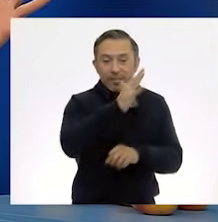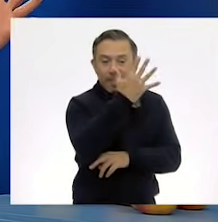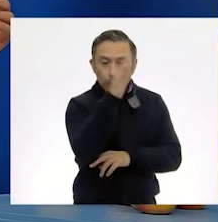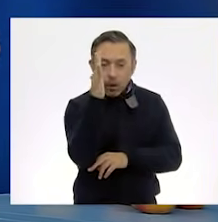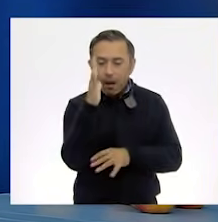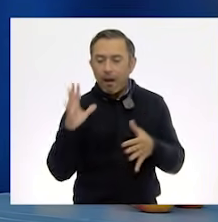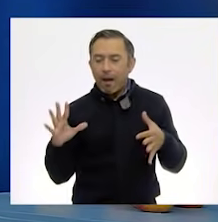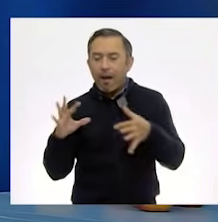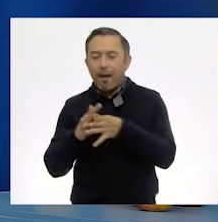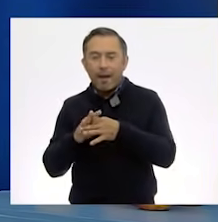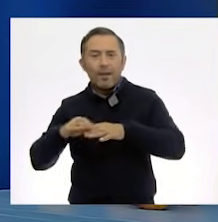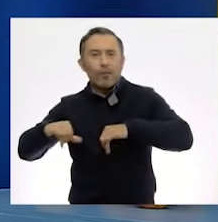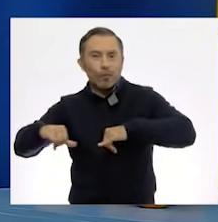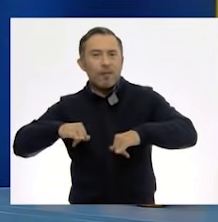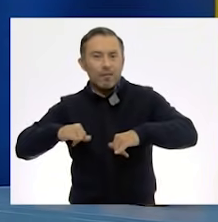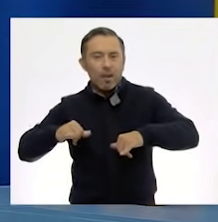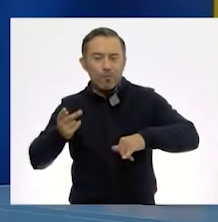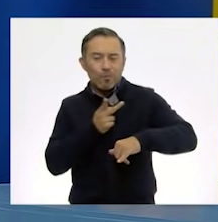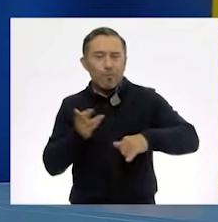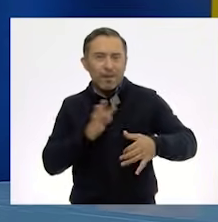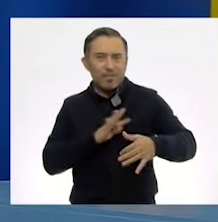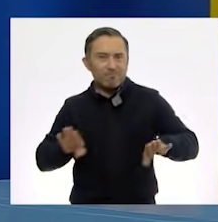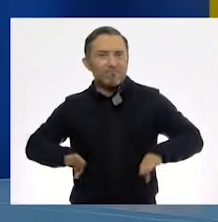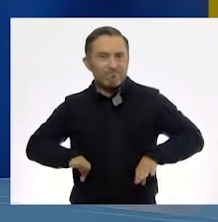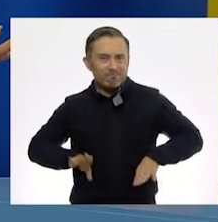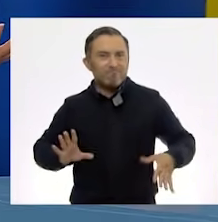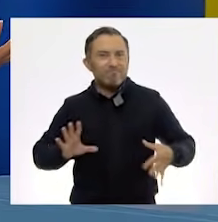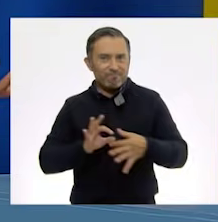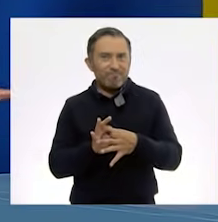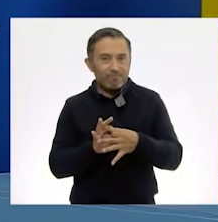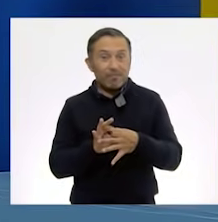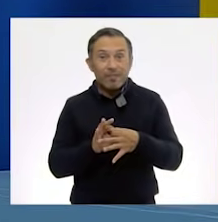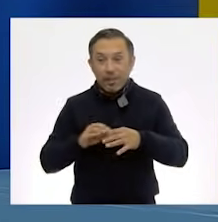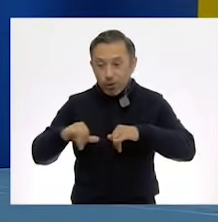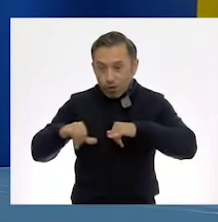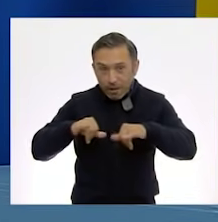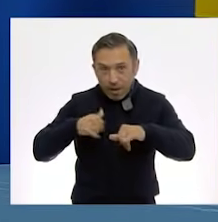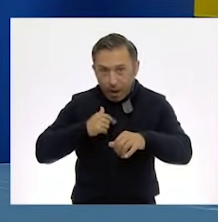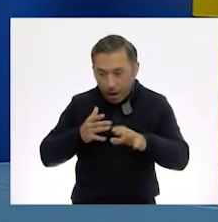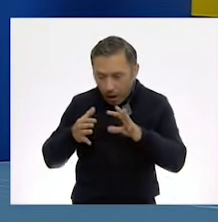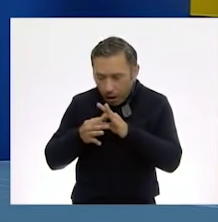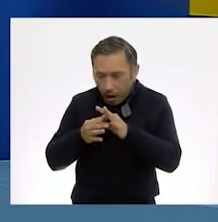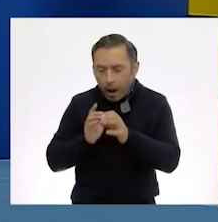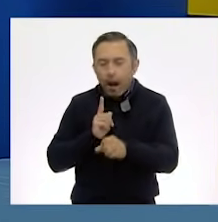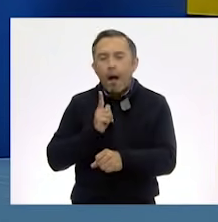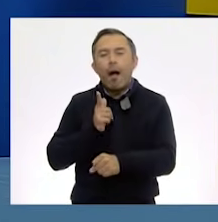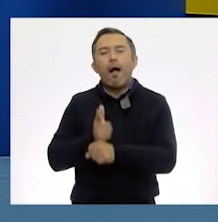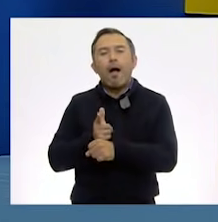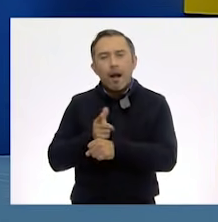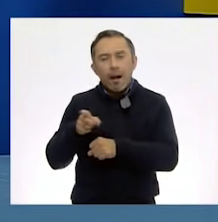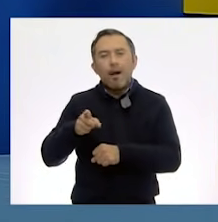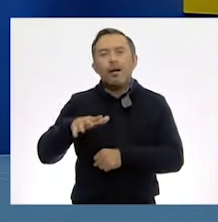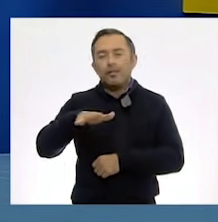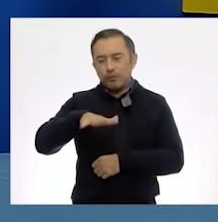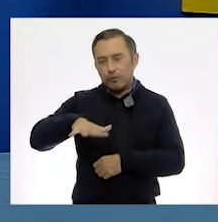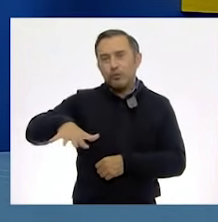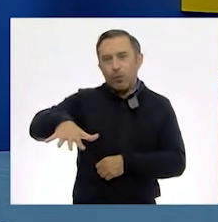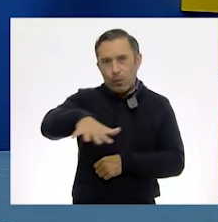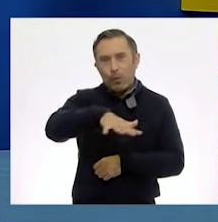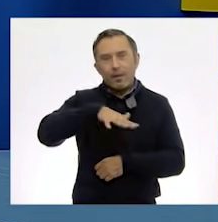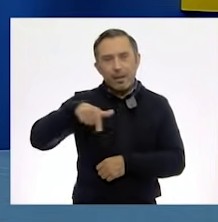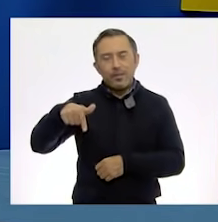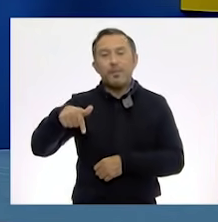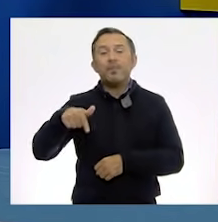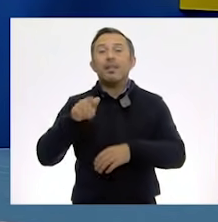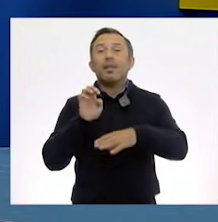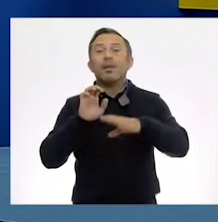con geografía. Entonces, al conectarlo con geografía, te podrás dar cuenta que esta es una zona que está ubicada cerca del